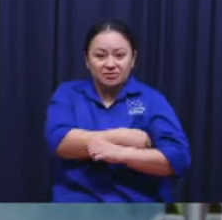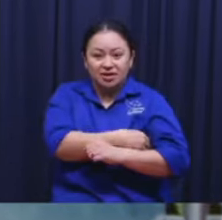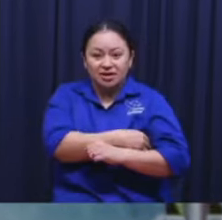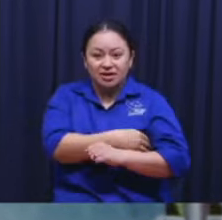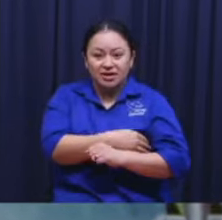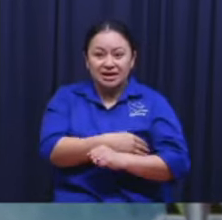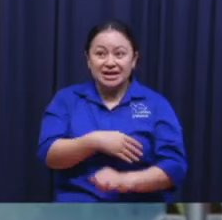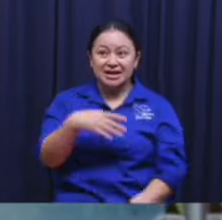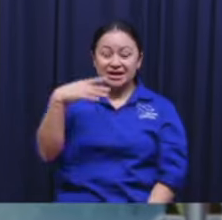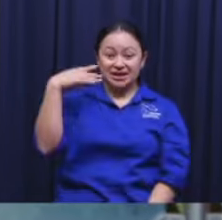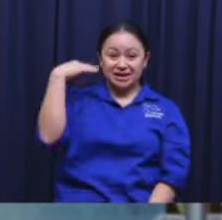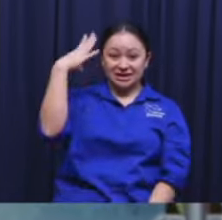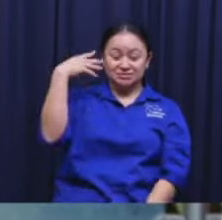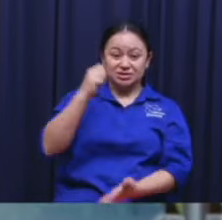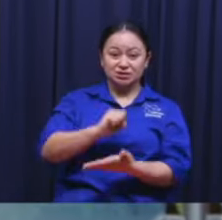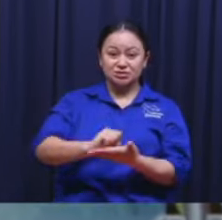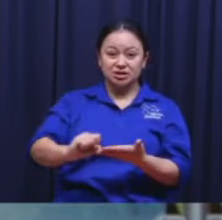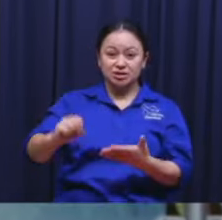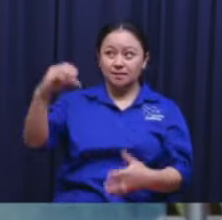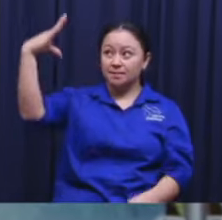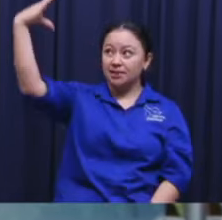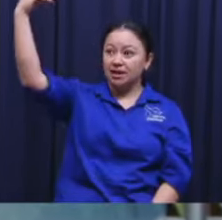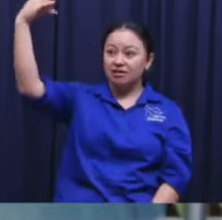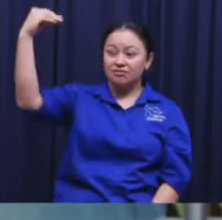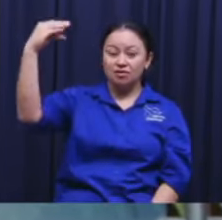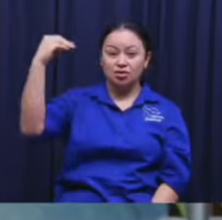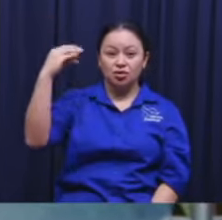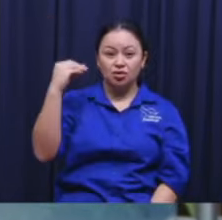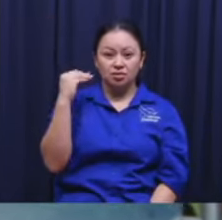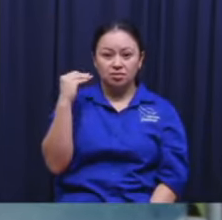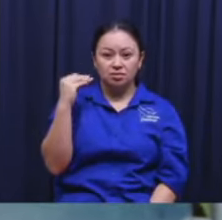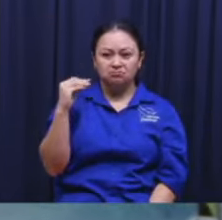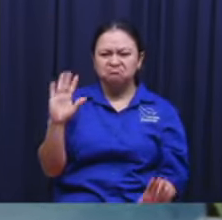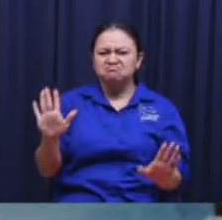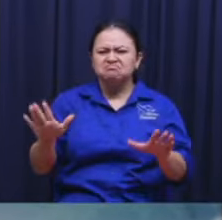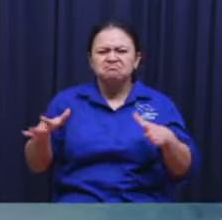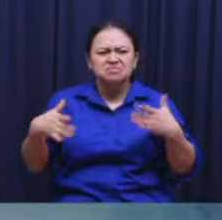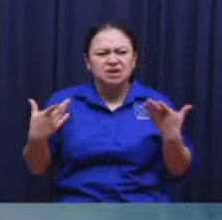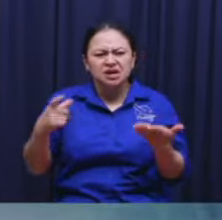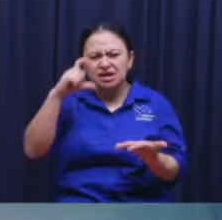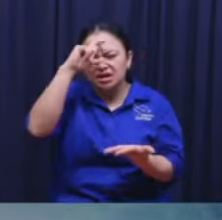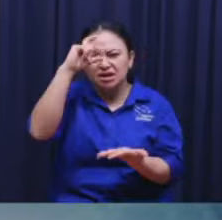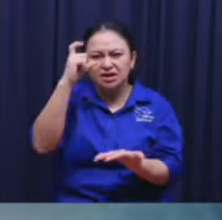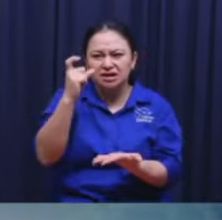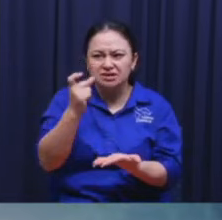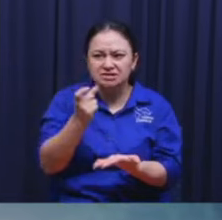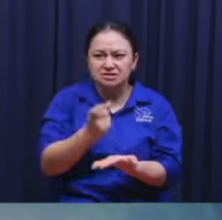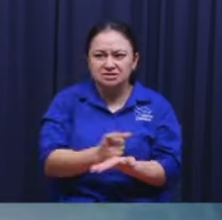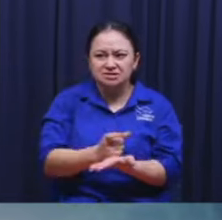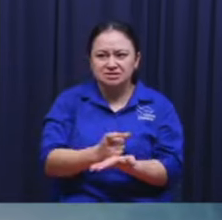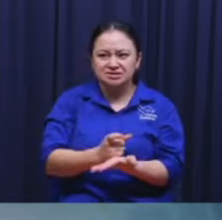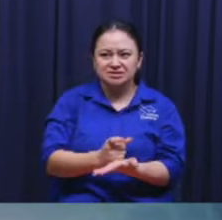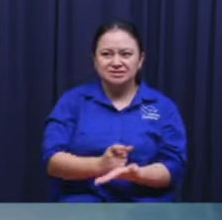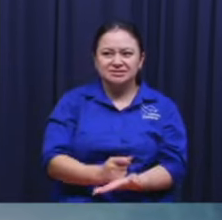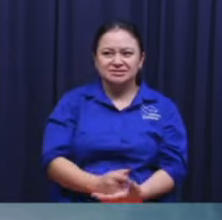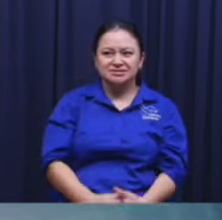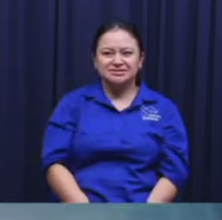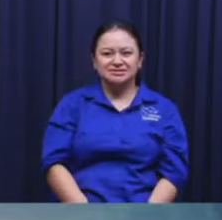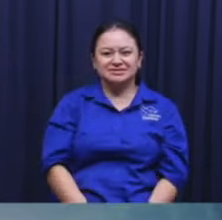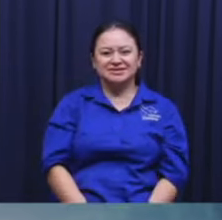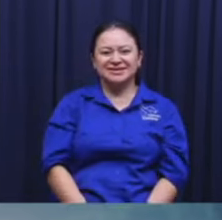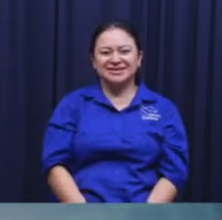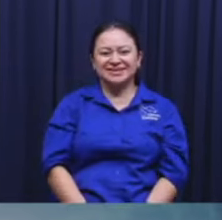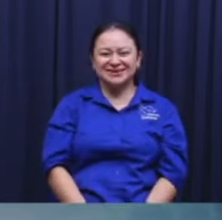el Espíritu me habló y me dijo: ¿para qué crees que te lo enseñé? Porque eran jóvenes, sobre todo. Por eso fue que usted no vino ayer, porque